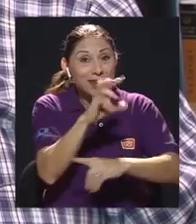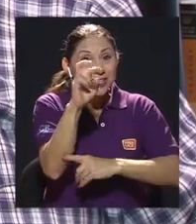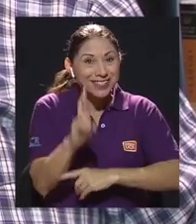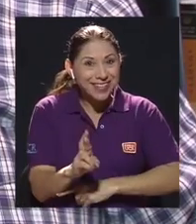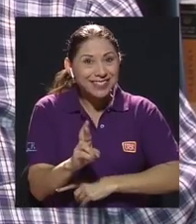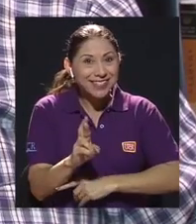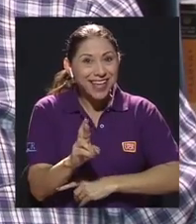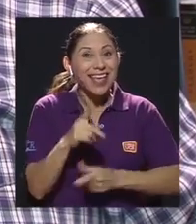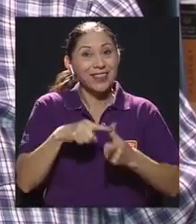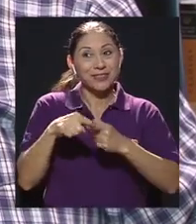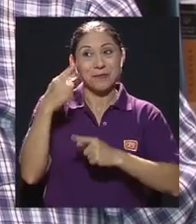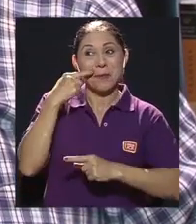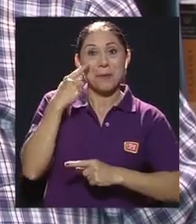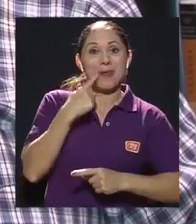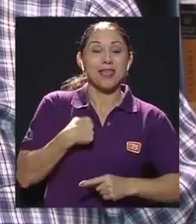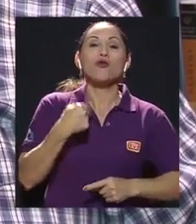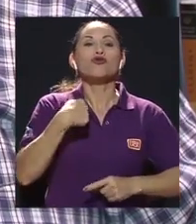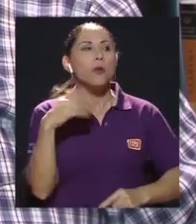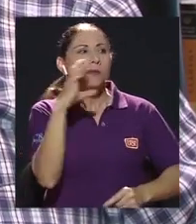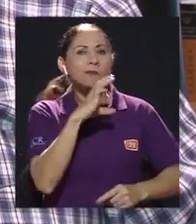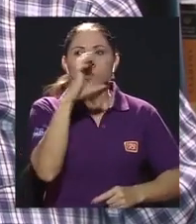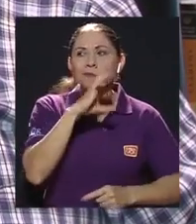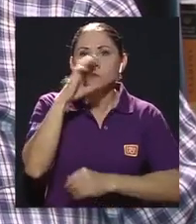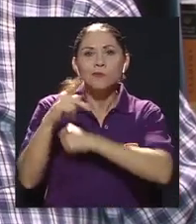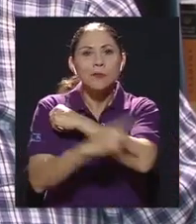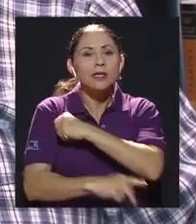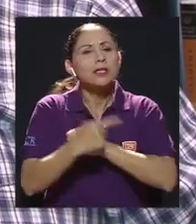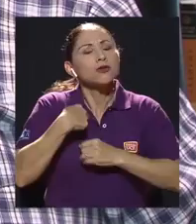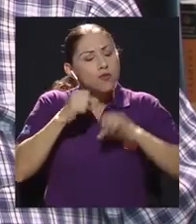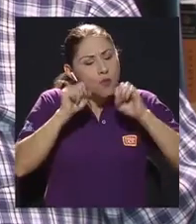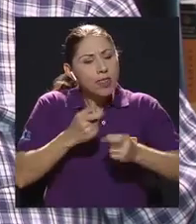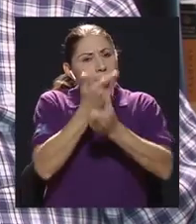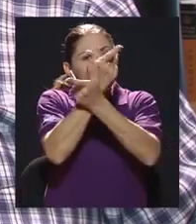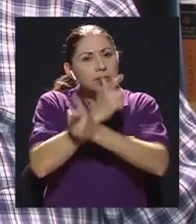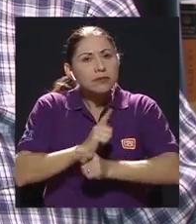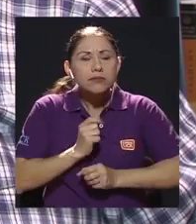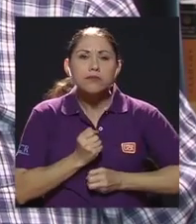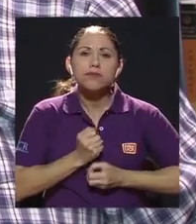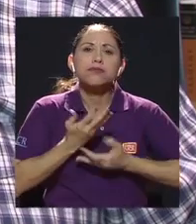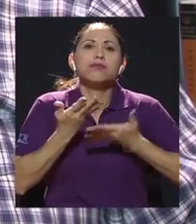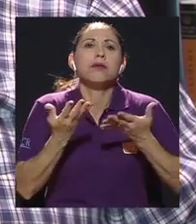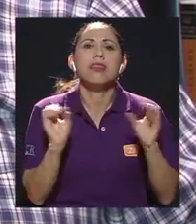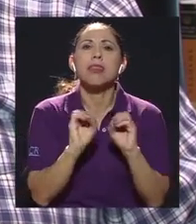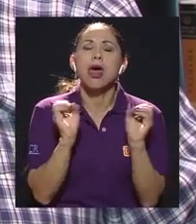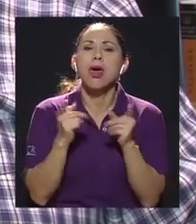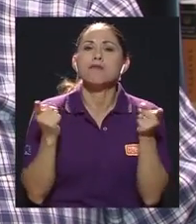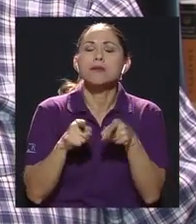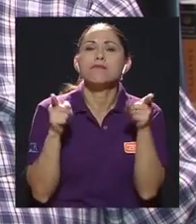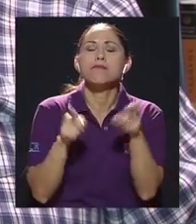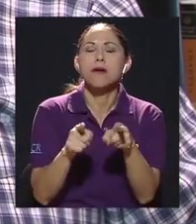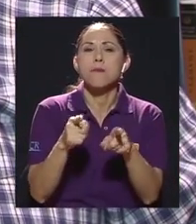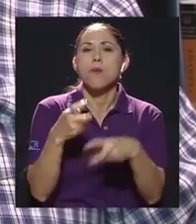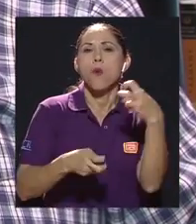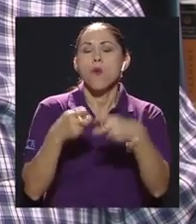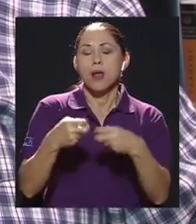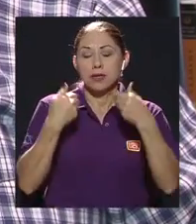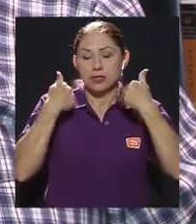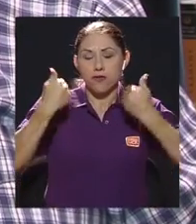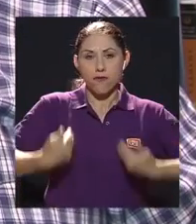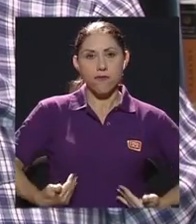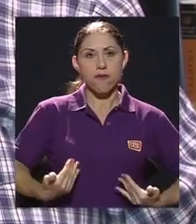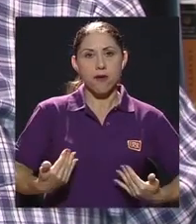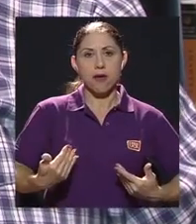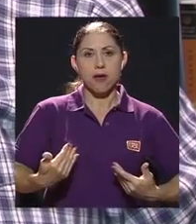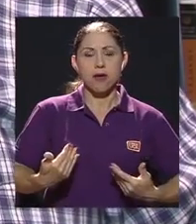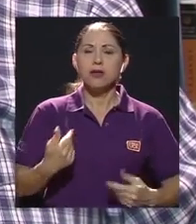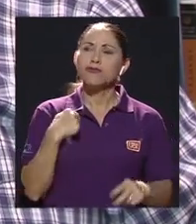yo pudiera hablar libremente, sin consecuencias para mi integridad física. Eso me hizo reflexionar a mí